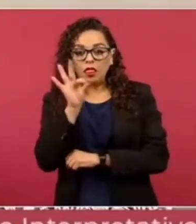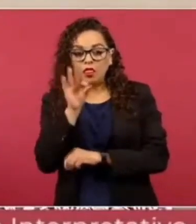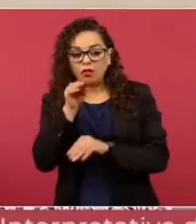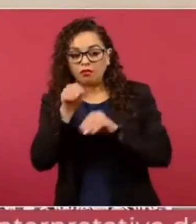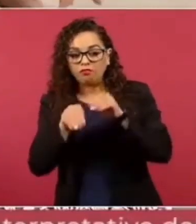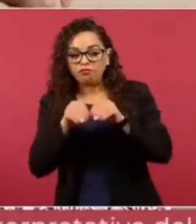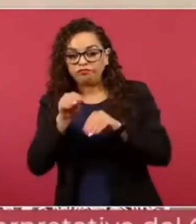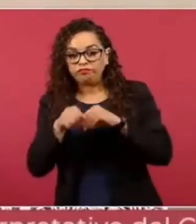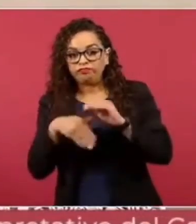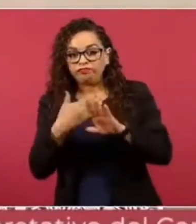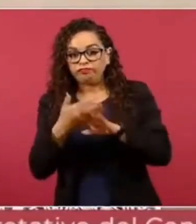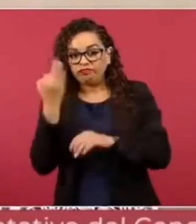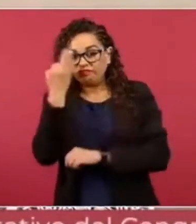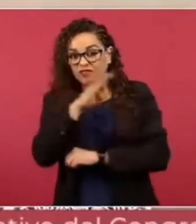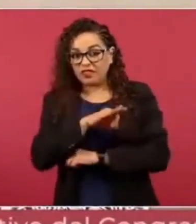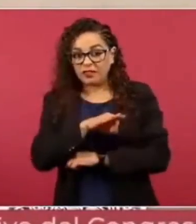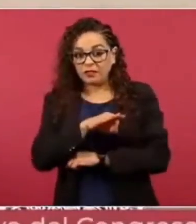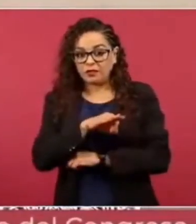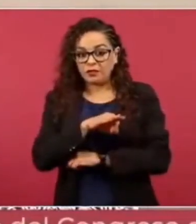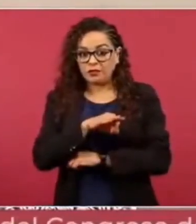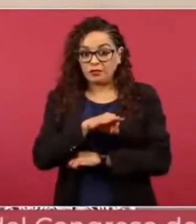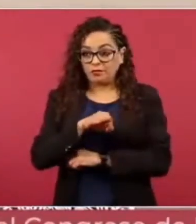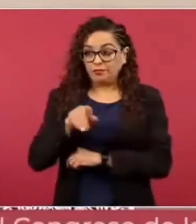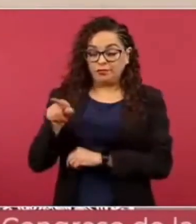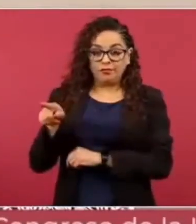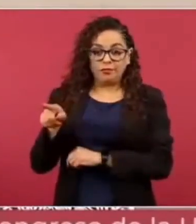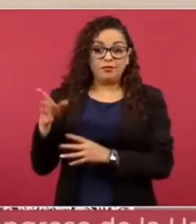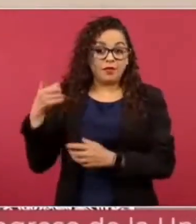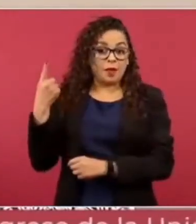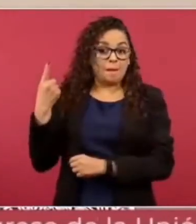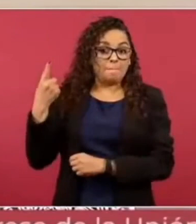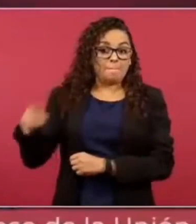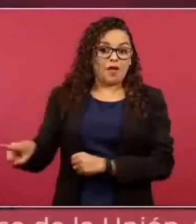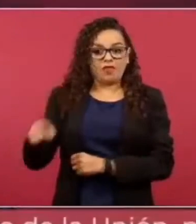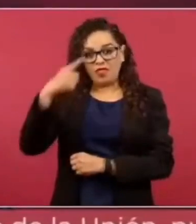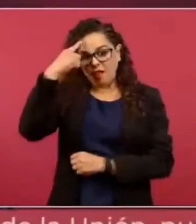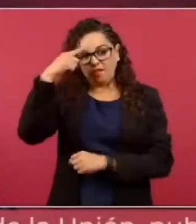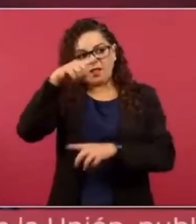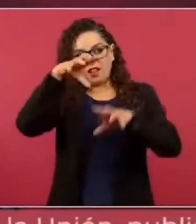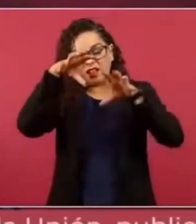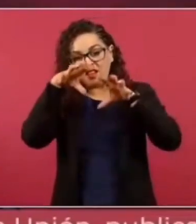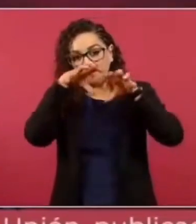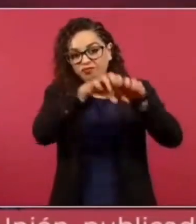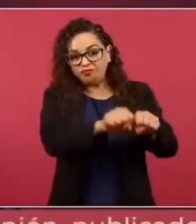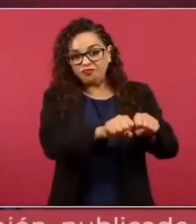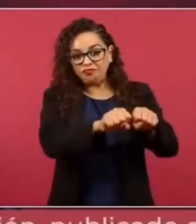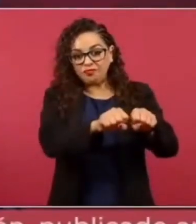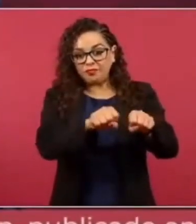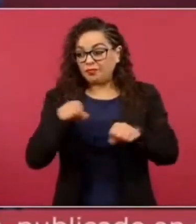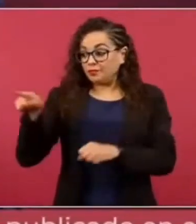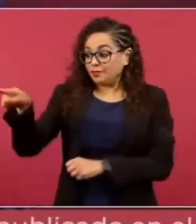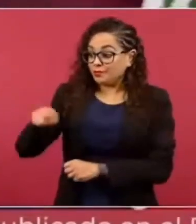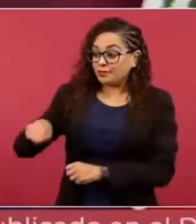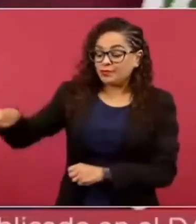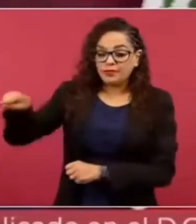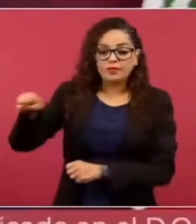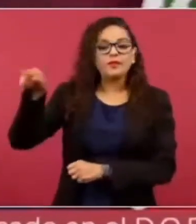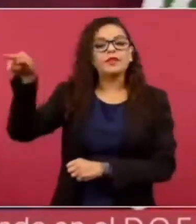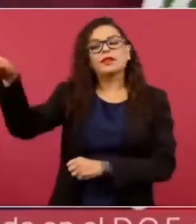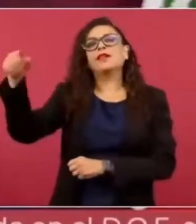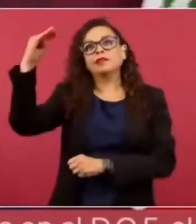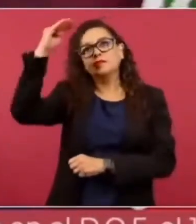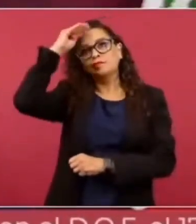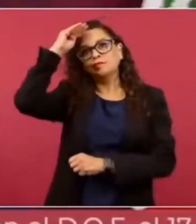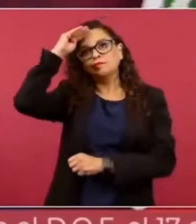el que llevó a cabo, mejor dicho, el que ordenó la detención, los que armaron eso, estaban pensando en